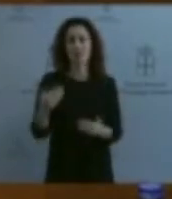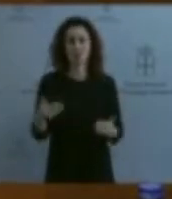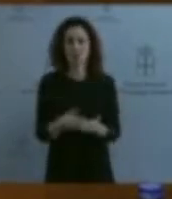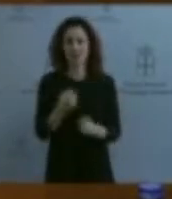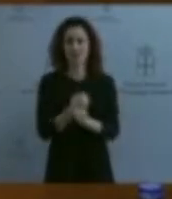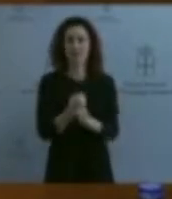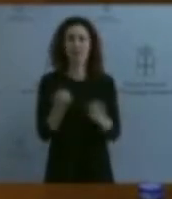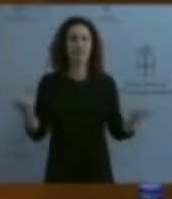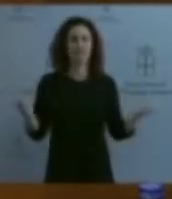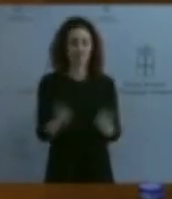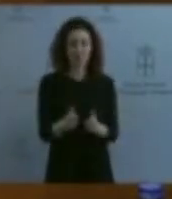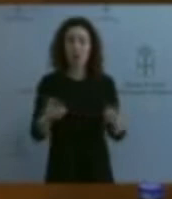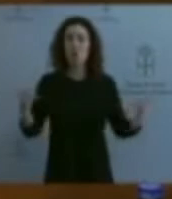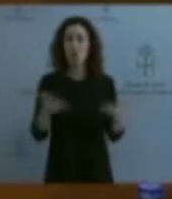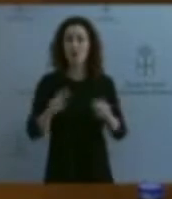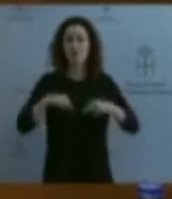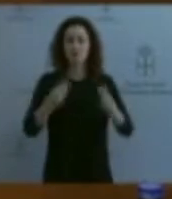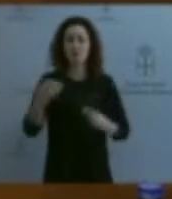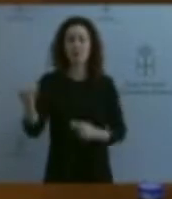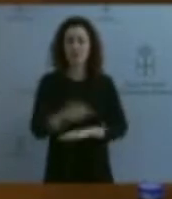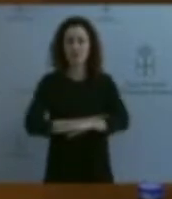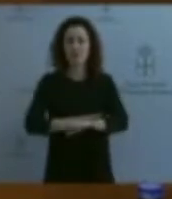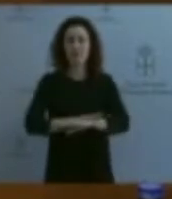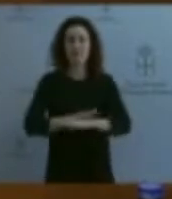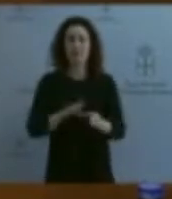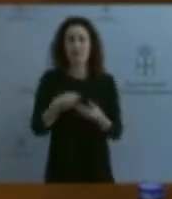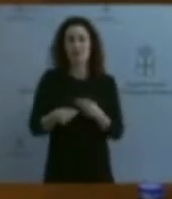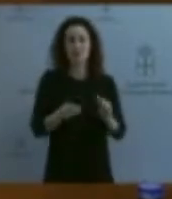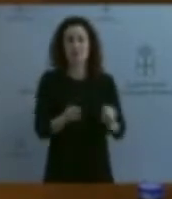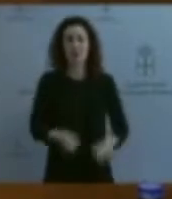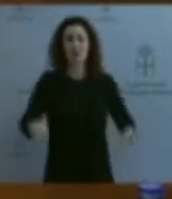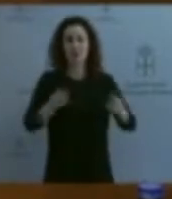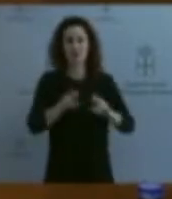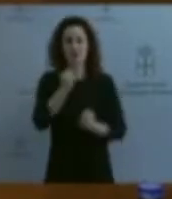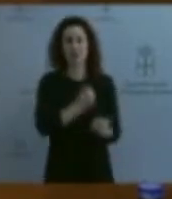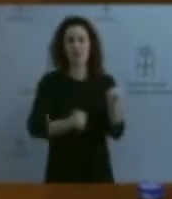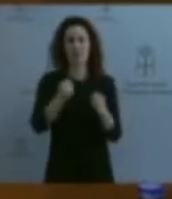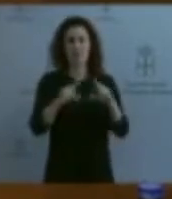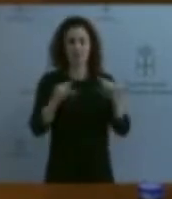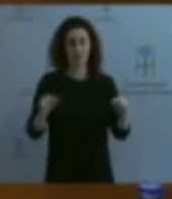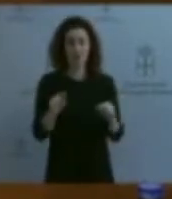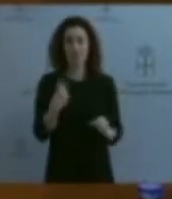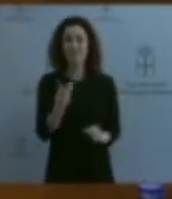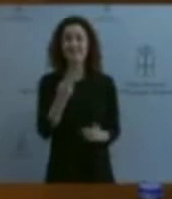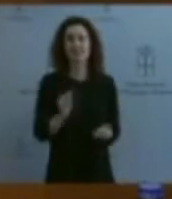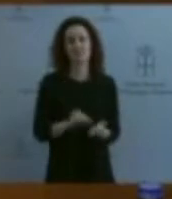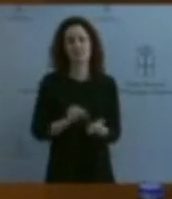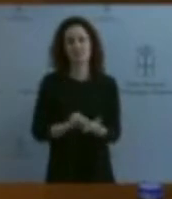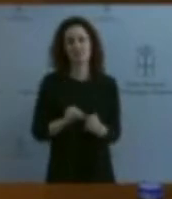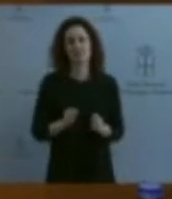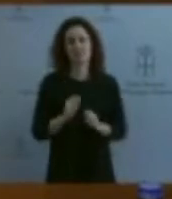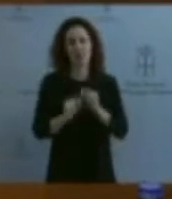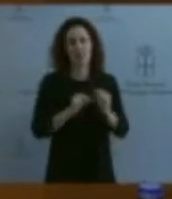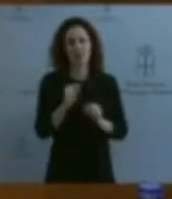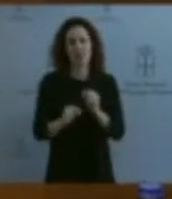bases materiales de nuestra recuperación económica. En Asturias emitimos 3 veces más CO2 por habitante que la media del país. La transformación de